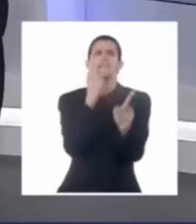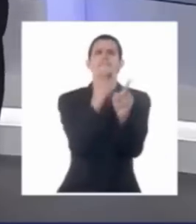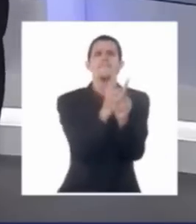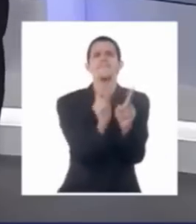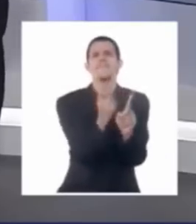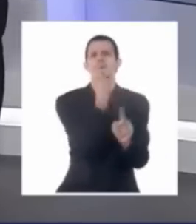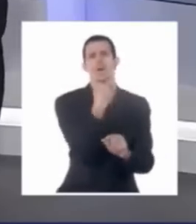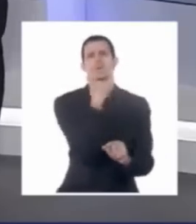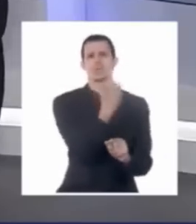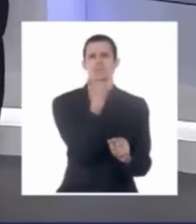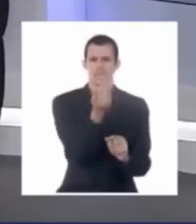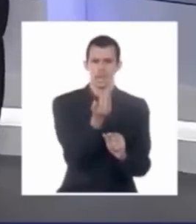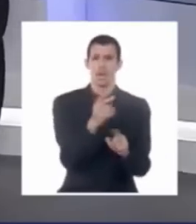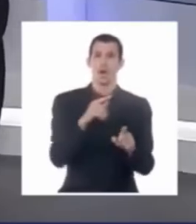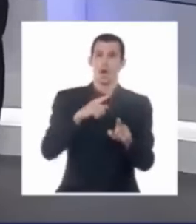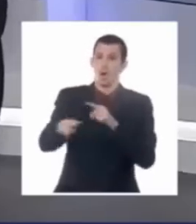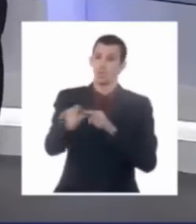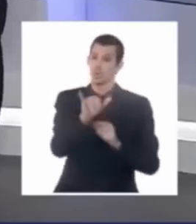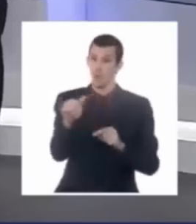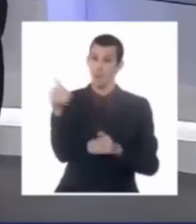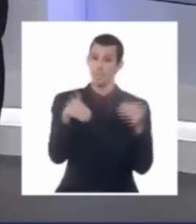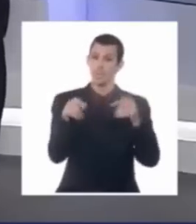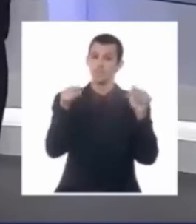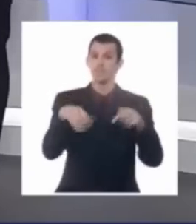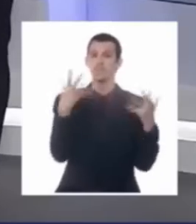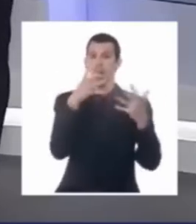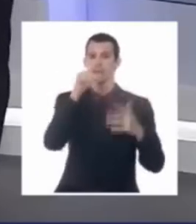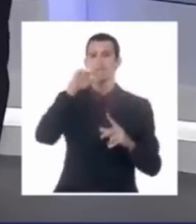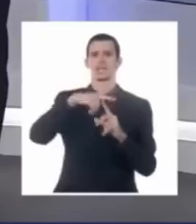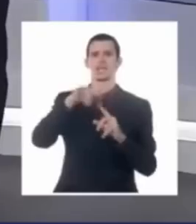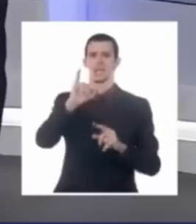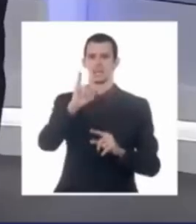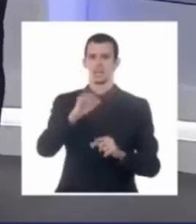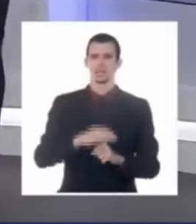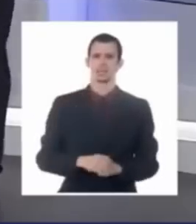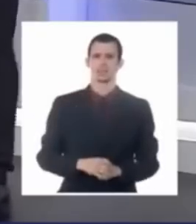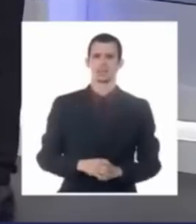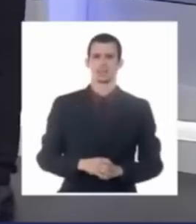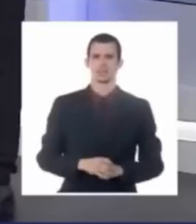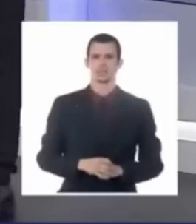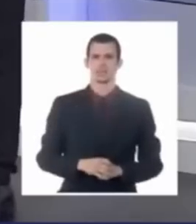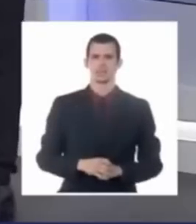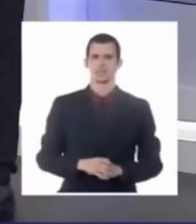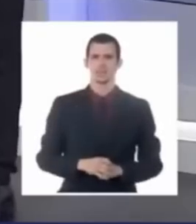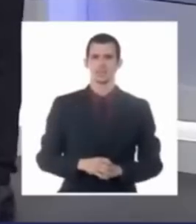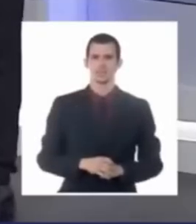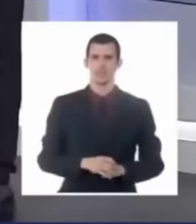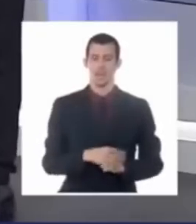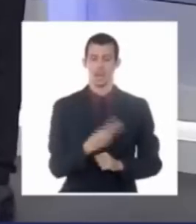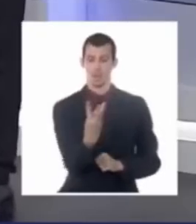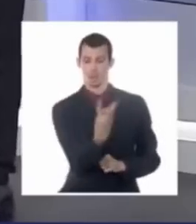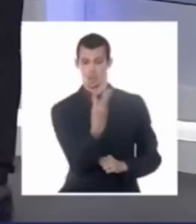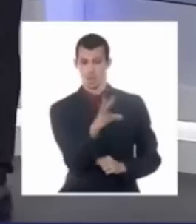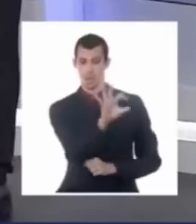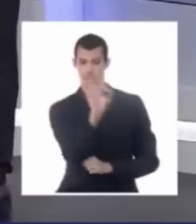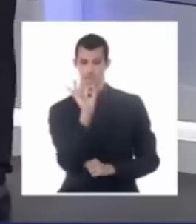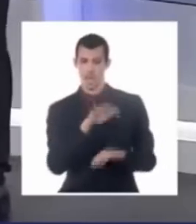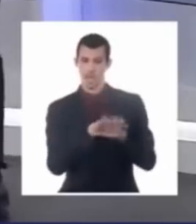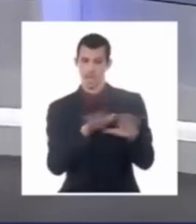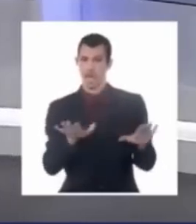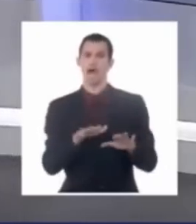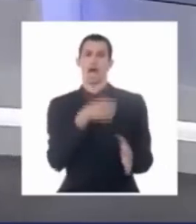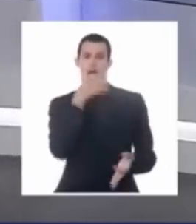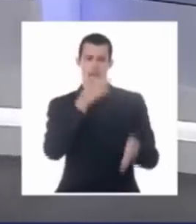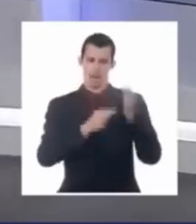desentrañar esta situación de las redes sociales de los delitos es que les corresponde a cada uno de ellos cuando ocurre un hecho de